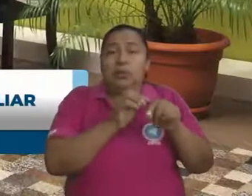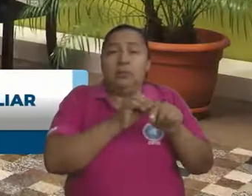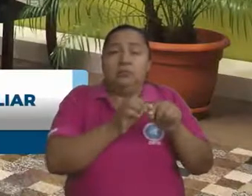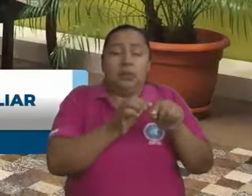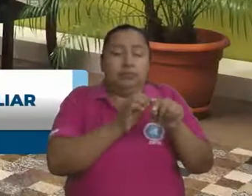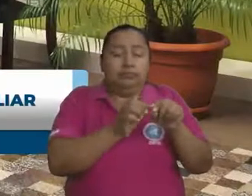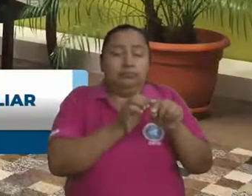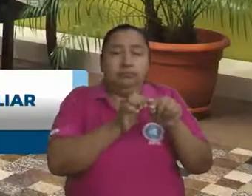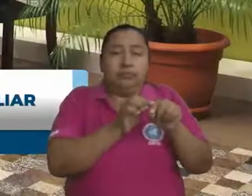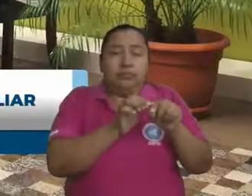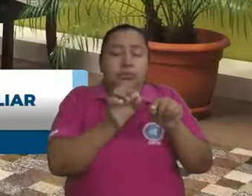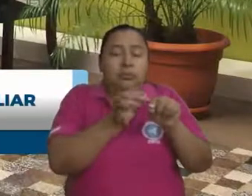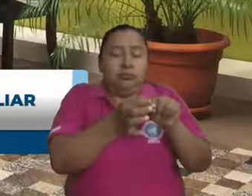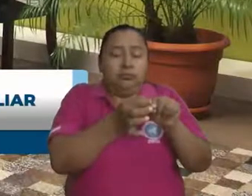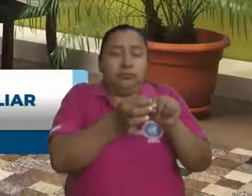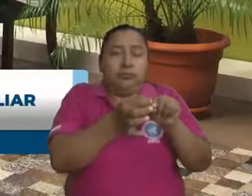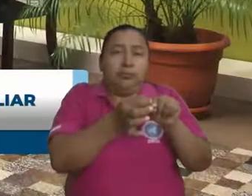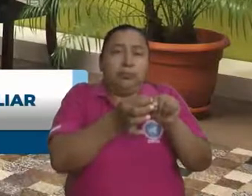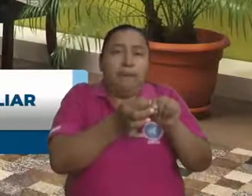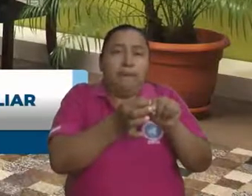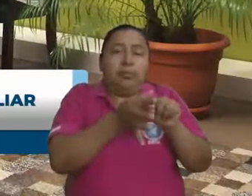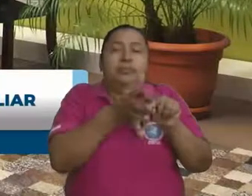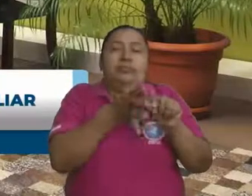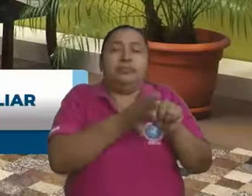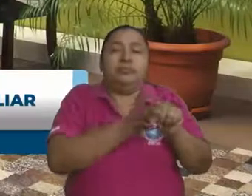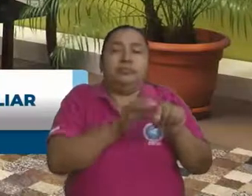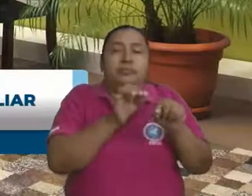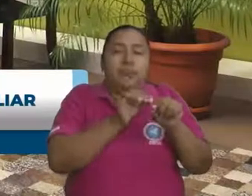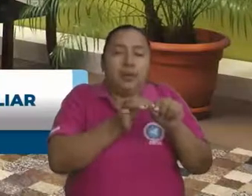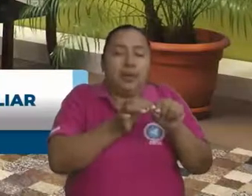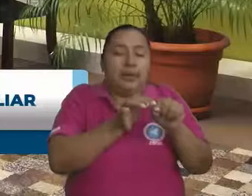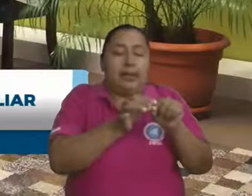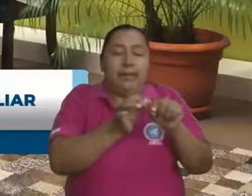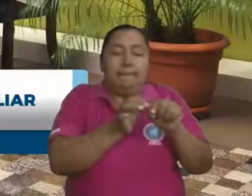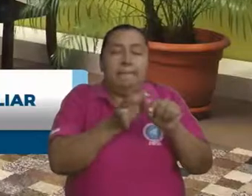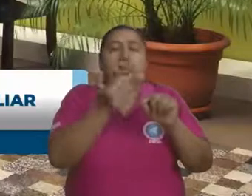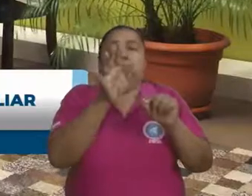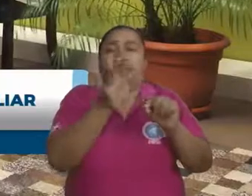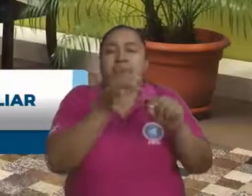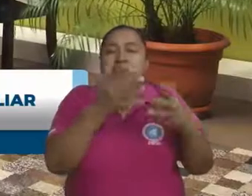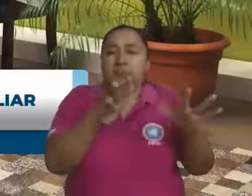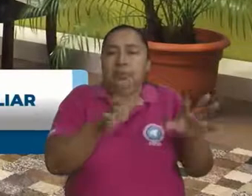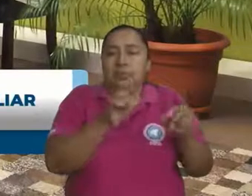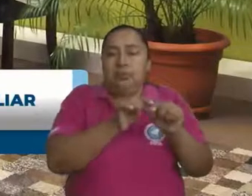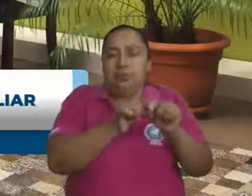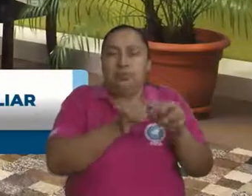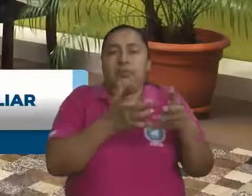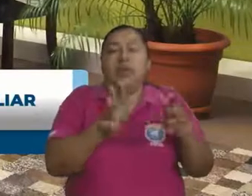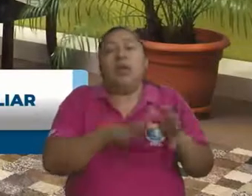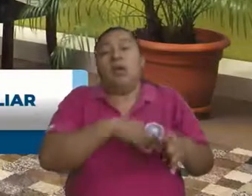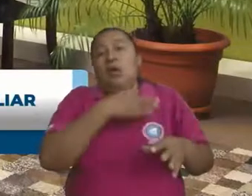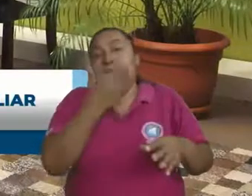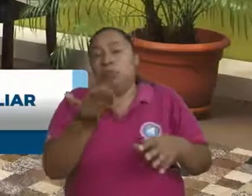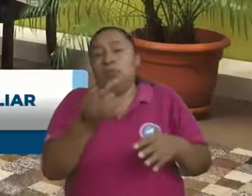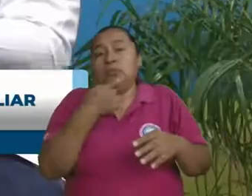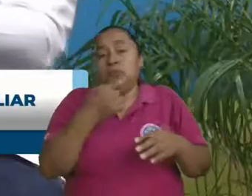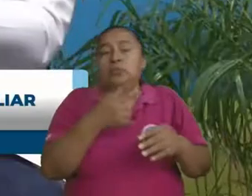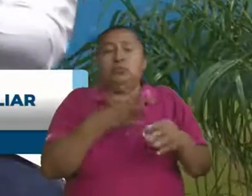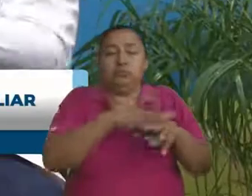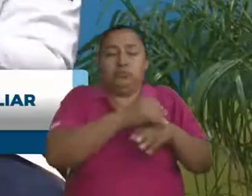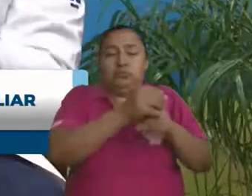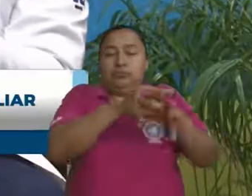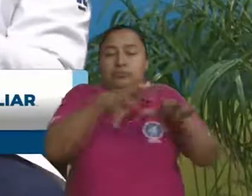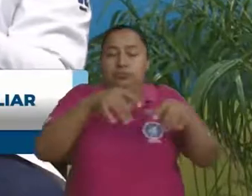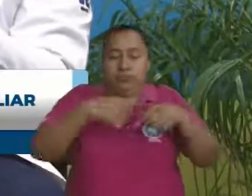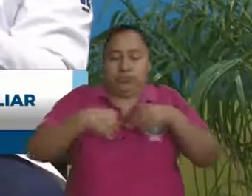va provocando una erosión progresiva de la pared, exacto, hasta que rompe esa pared. Y como le digo, contamina